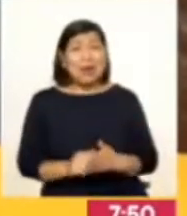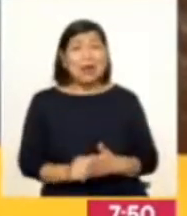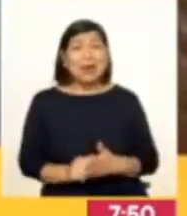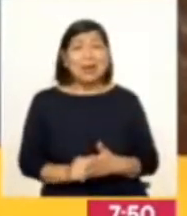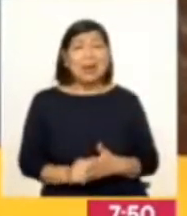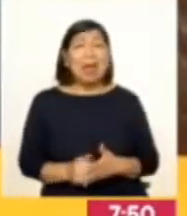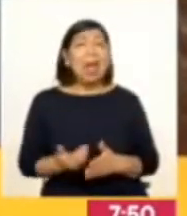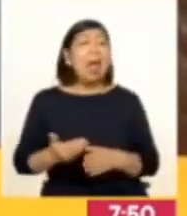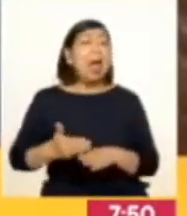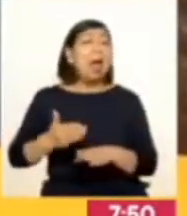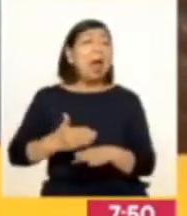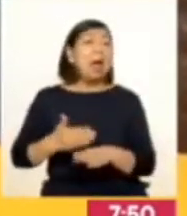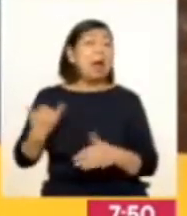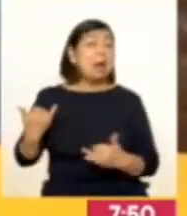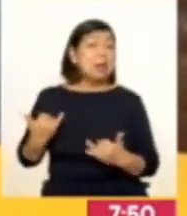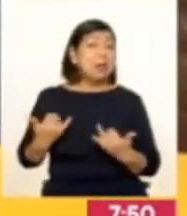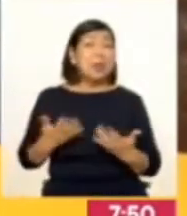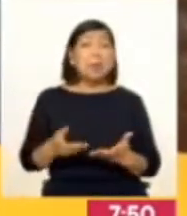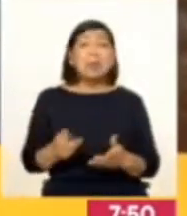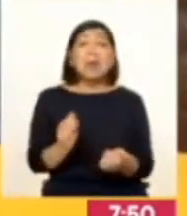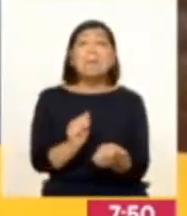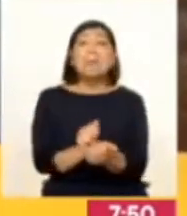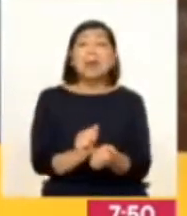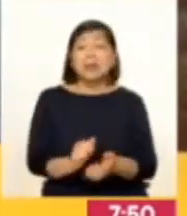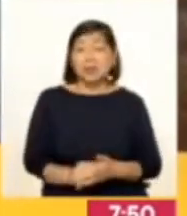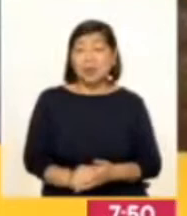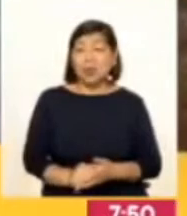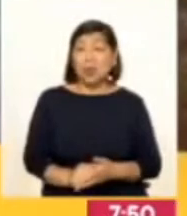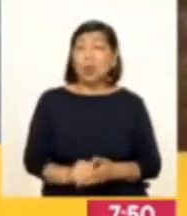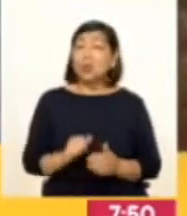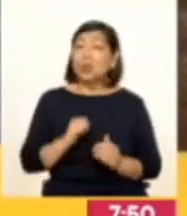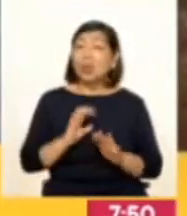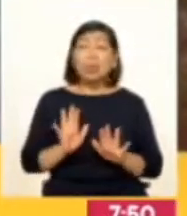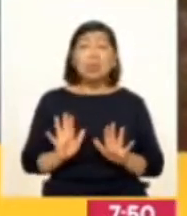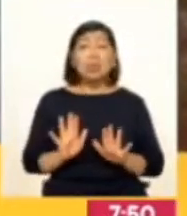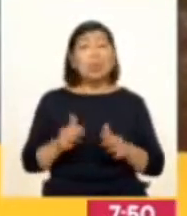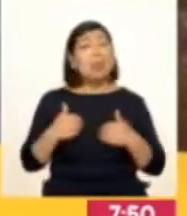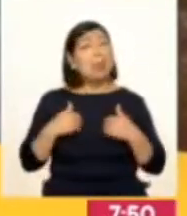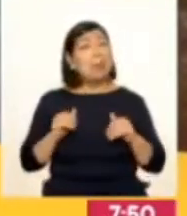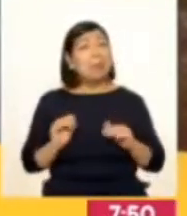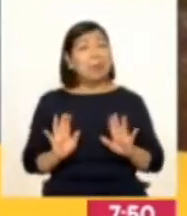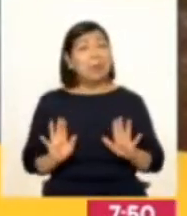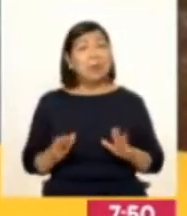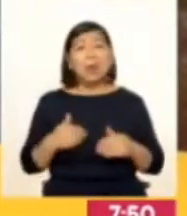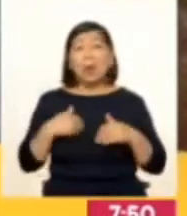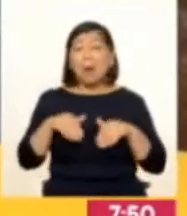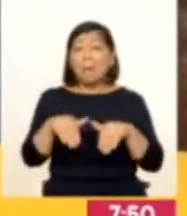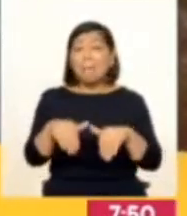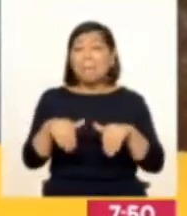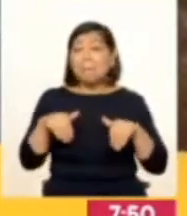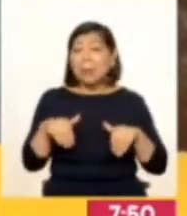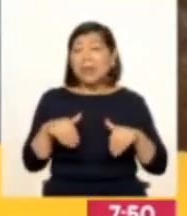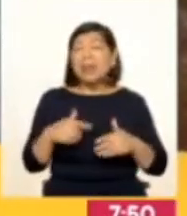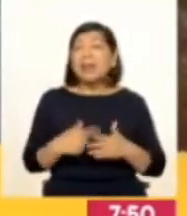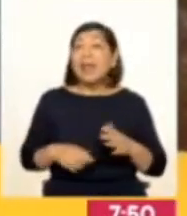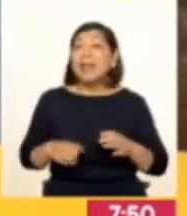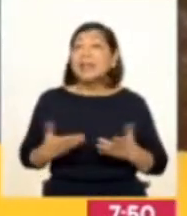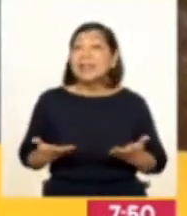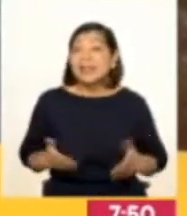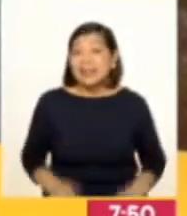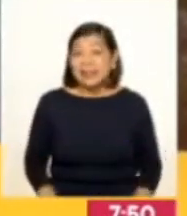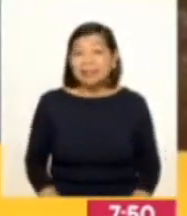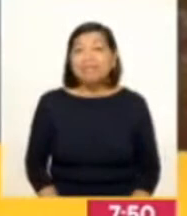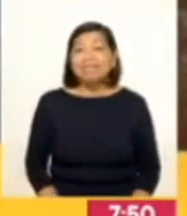que el que estuvo antes aquí en este despacho está preso Entonces yo prefiero no hacer peca por omisión no que qué hacemos ahí